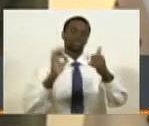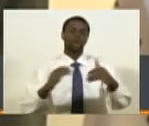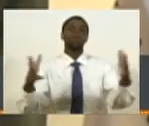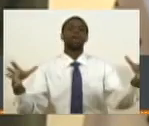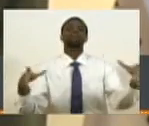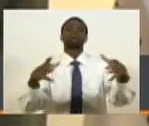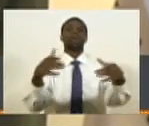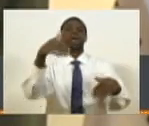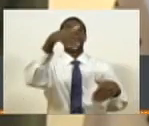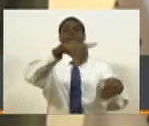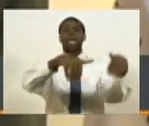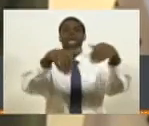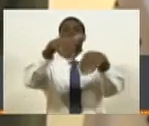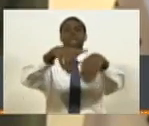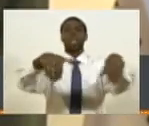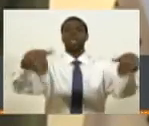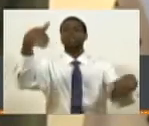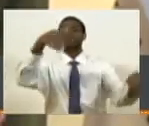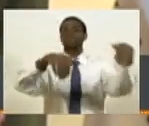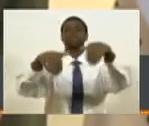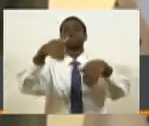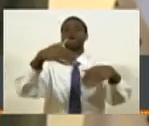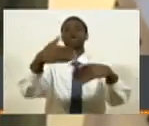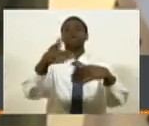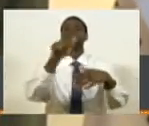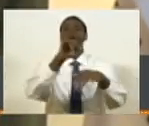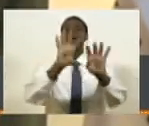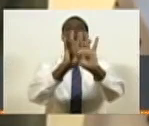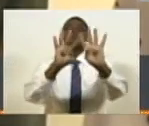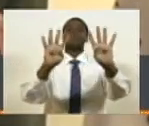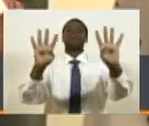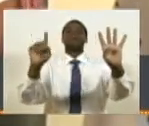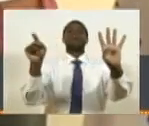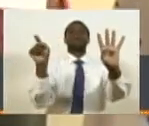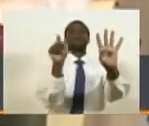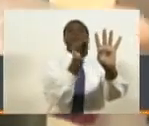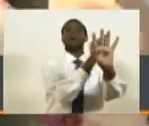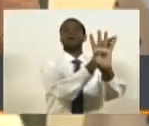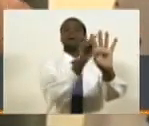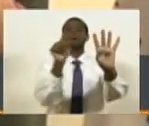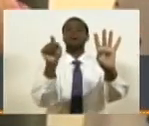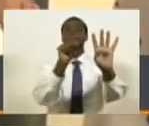Nacional Constituyente a finales del mes de julio.